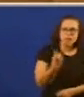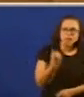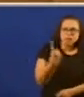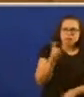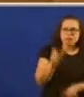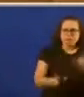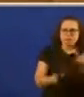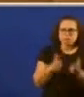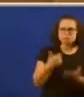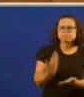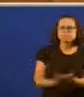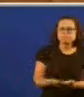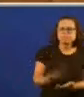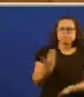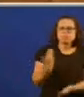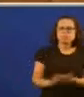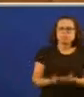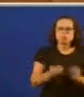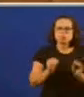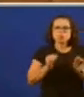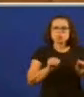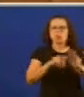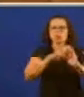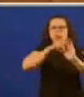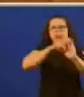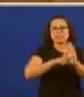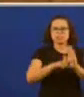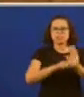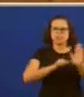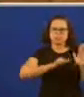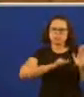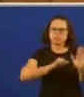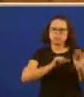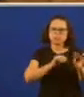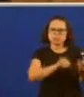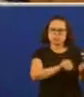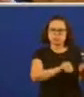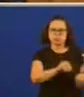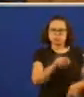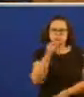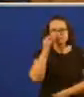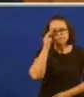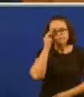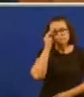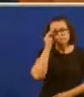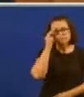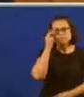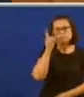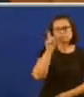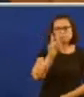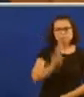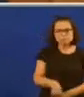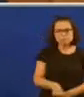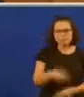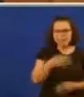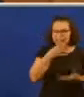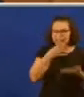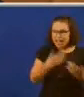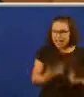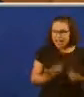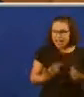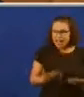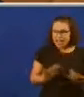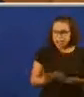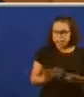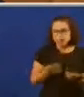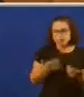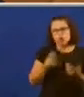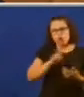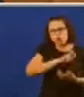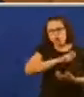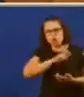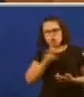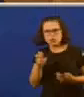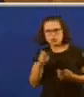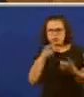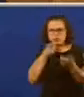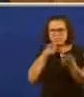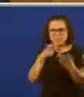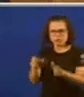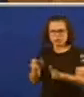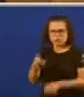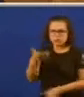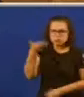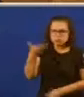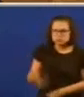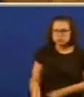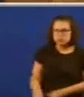realidade das súas listas de espera. Pero tamén ten vostede en este momento de novo a un sector moi importante